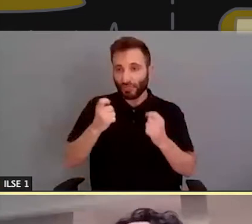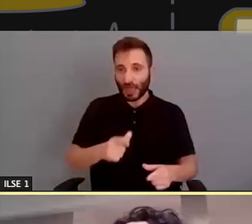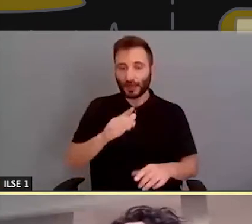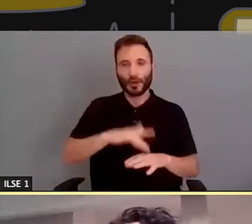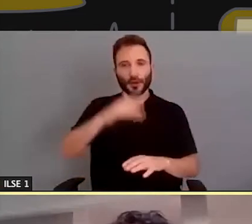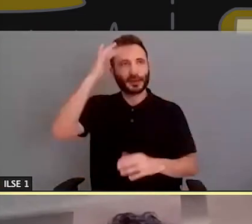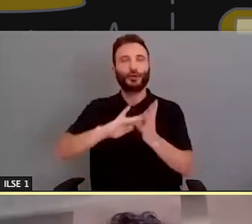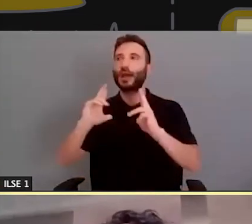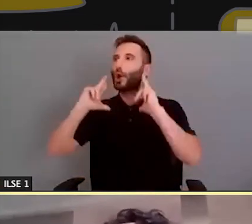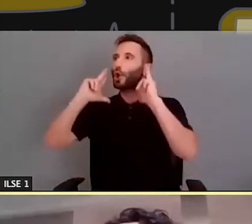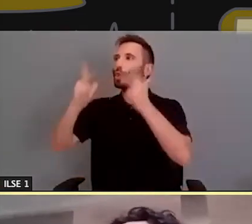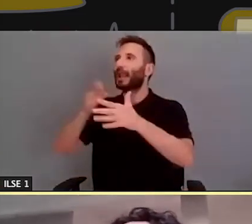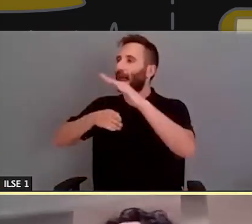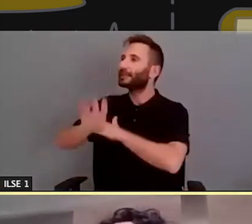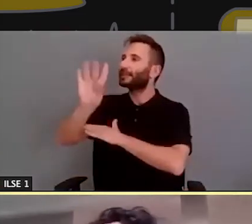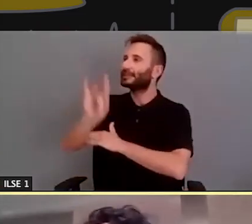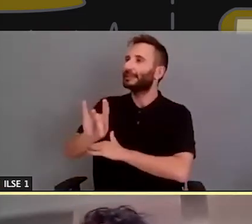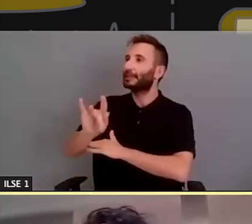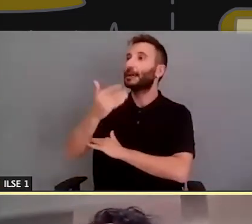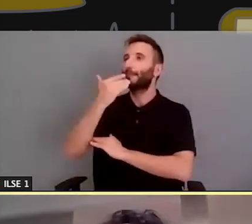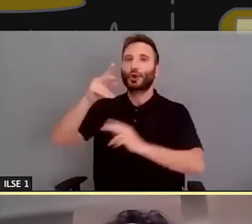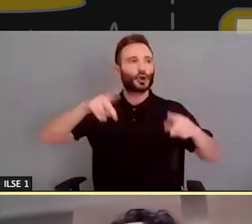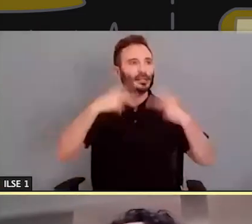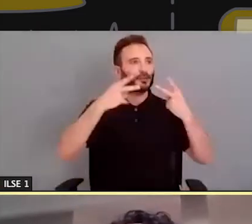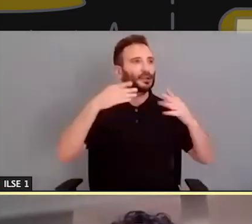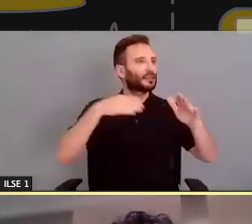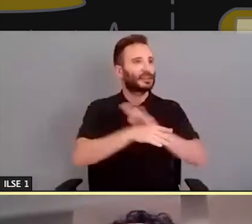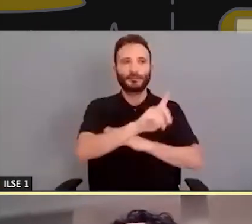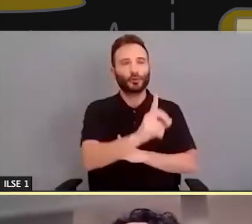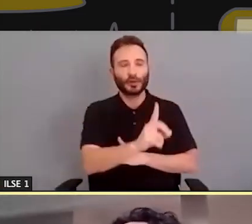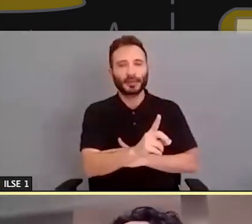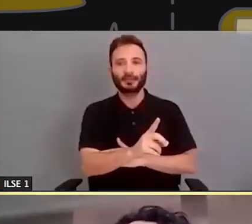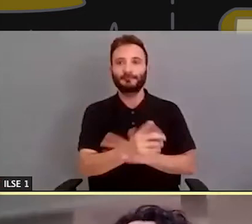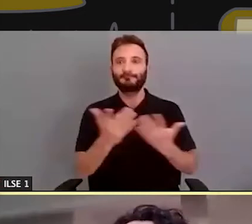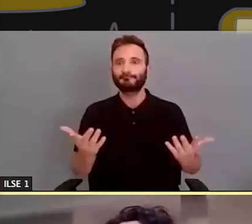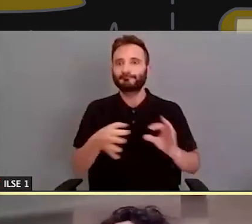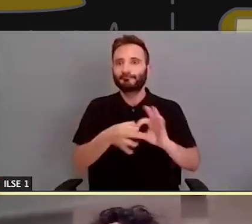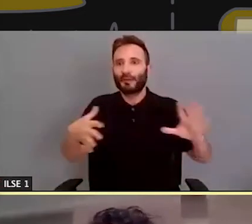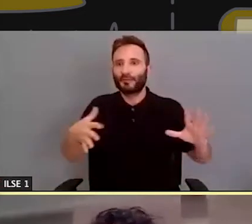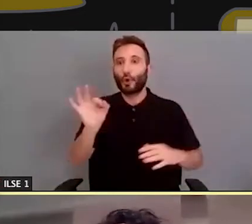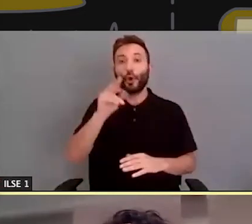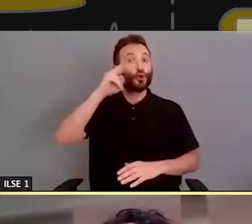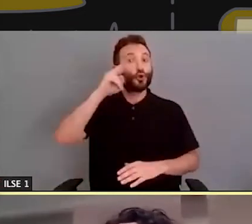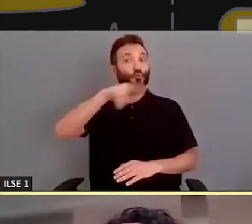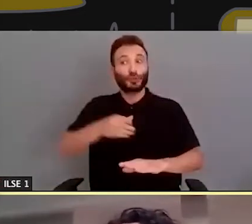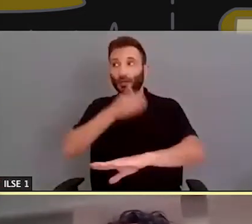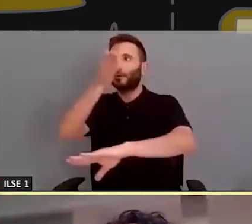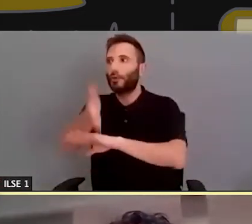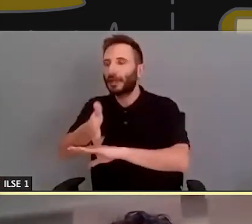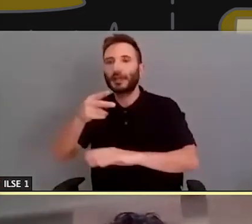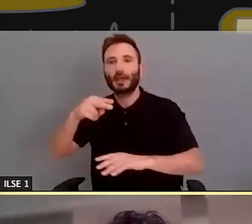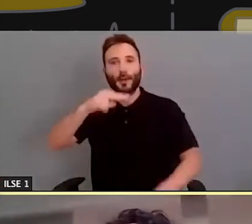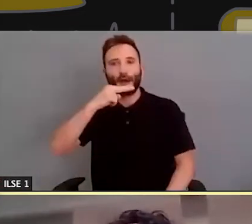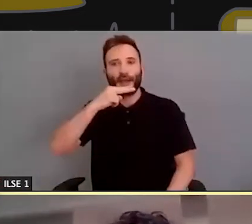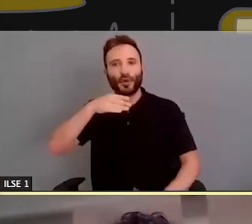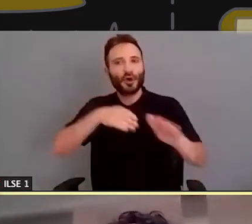alojamiento accesible si luego, bueno, pues el restaurante no es accesible o si llegamos al museo pero el baño no es accesible. Es decir, que al